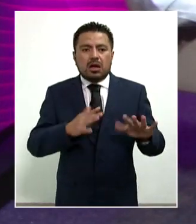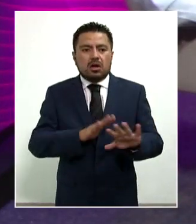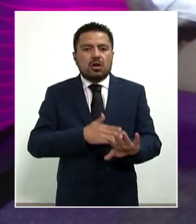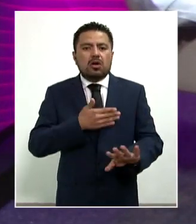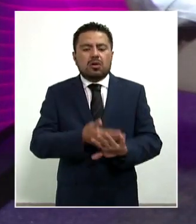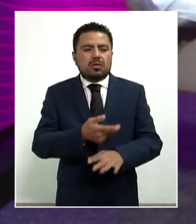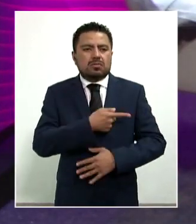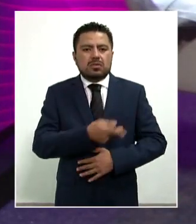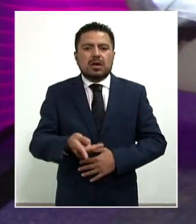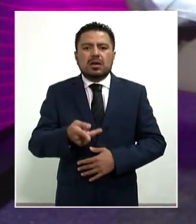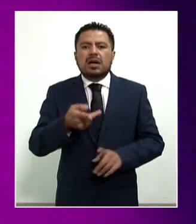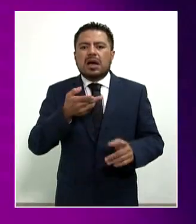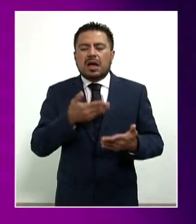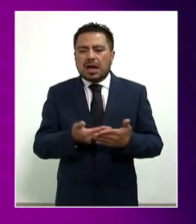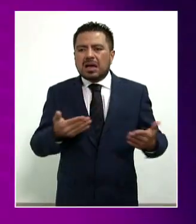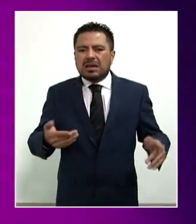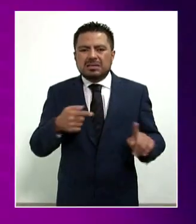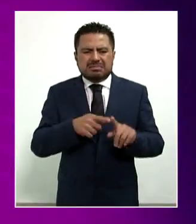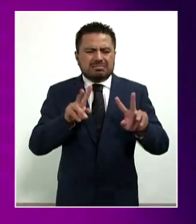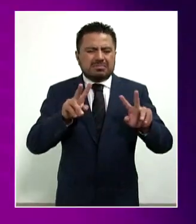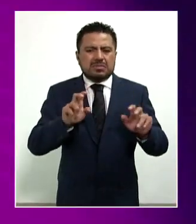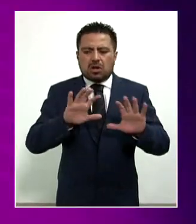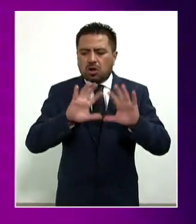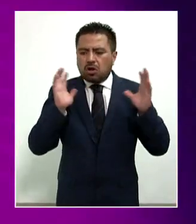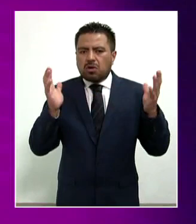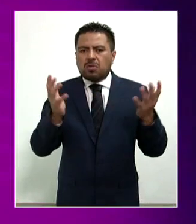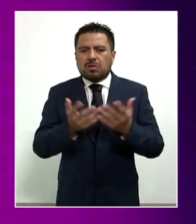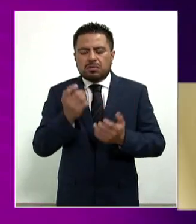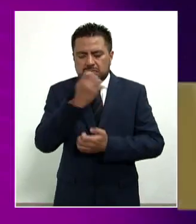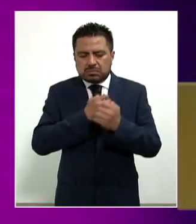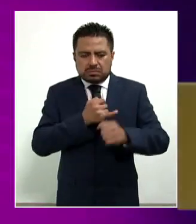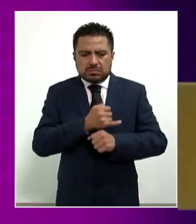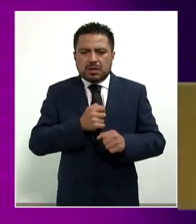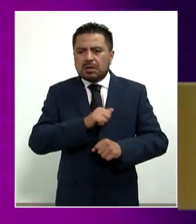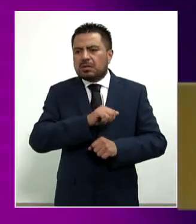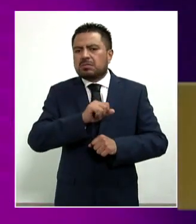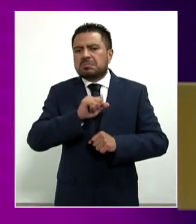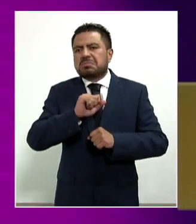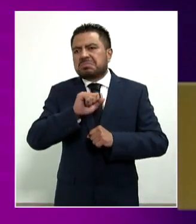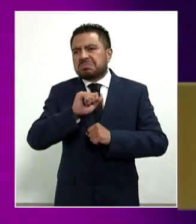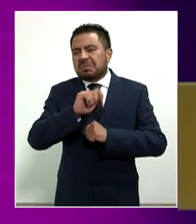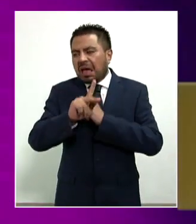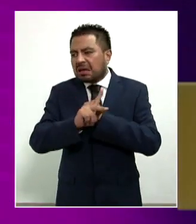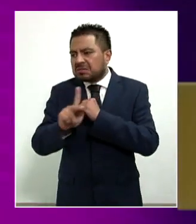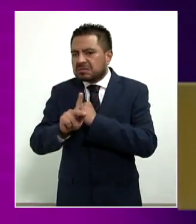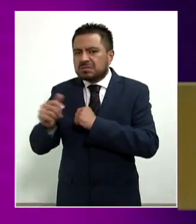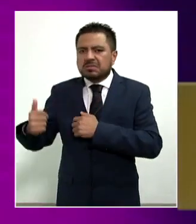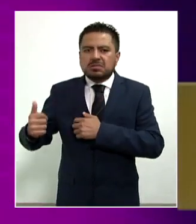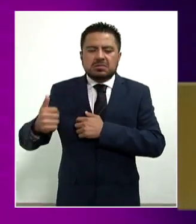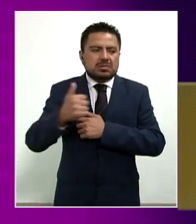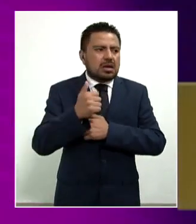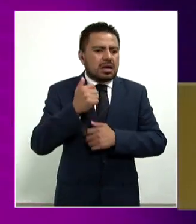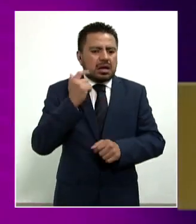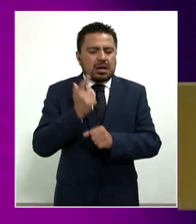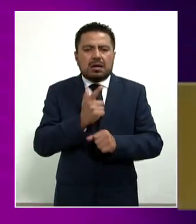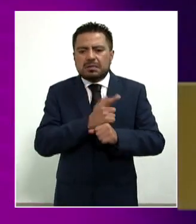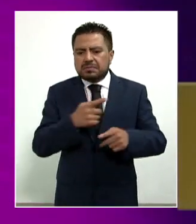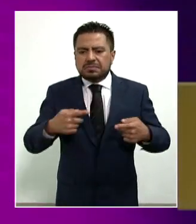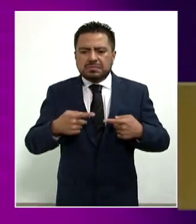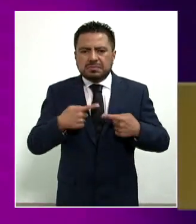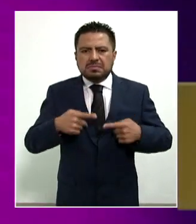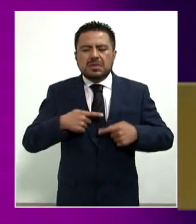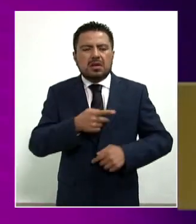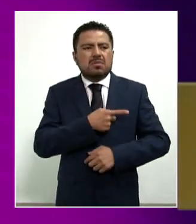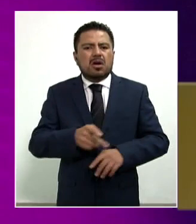la pobreza y desgraciadamente este es un tema global. Estudios en varios estados han demostrado que el considerar a la gente